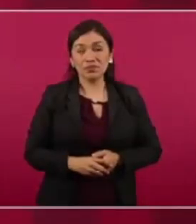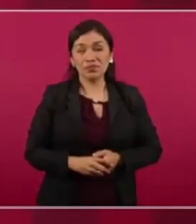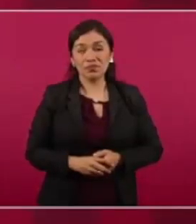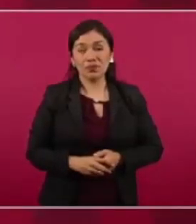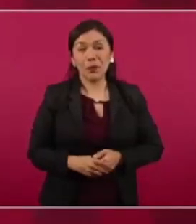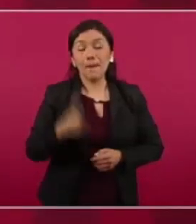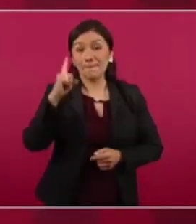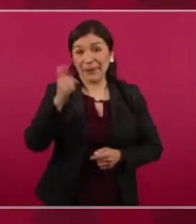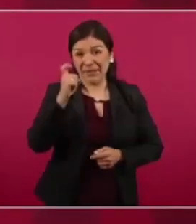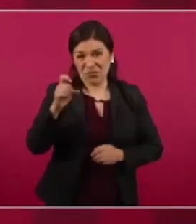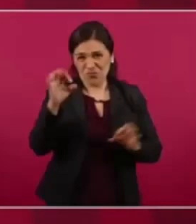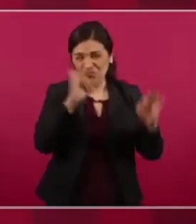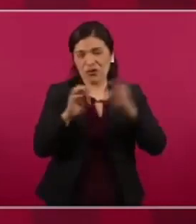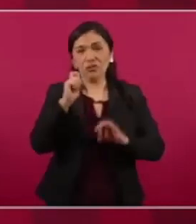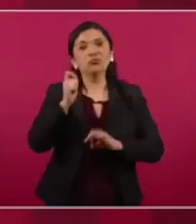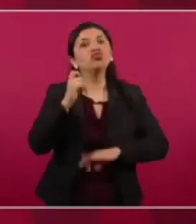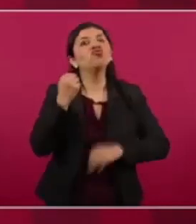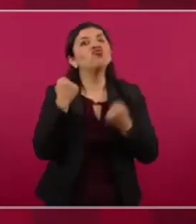fuerte,